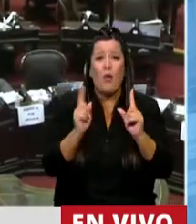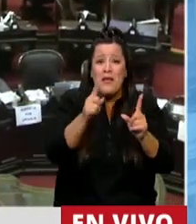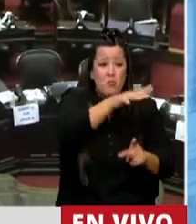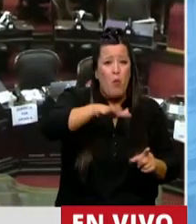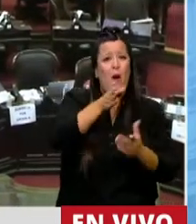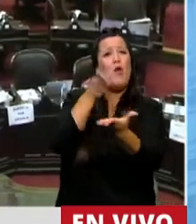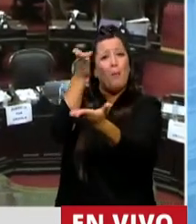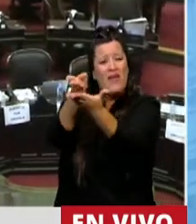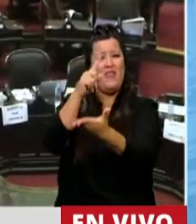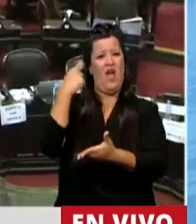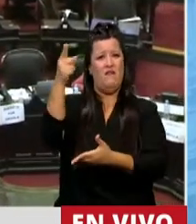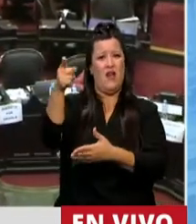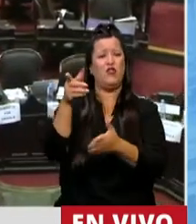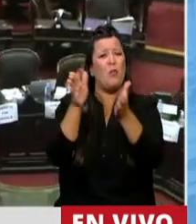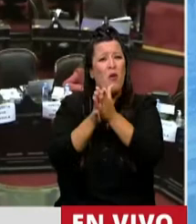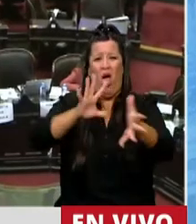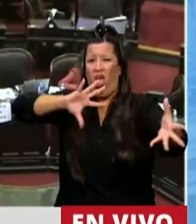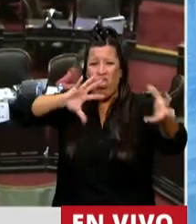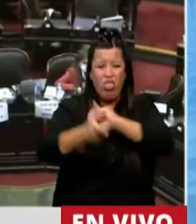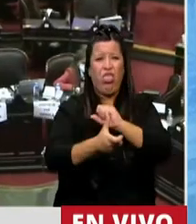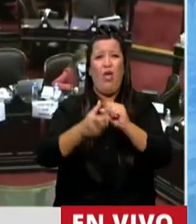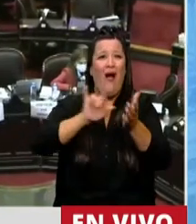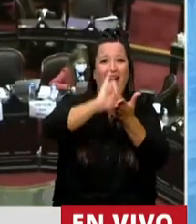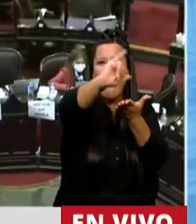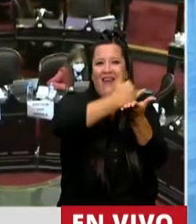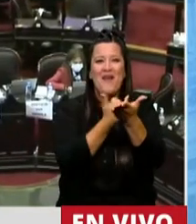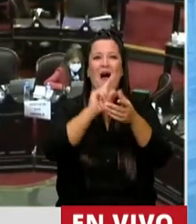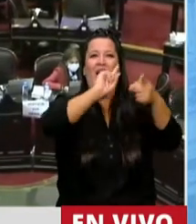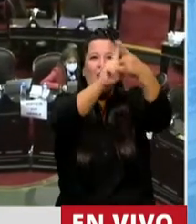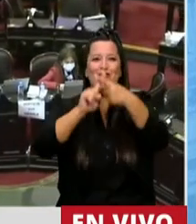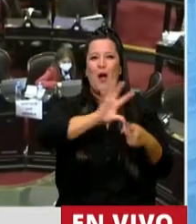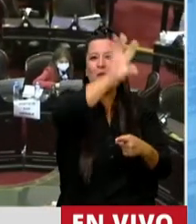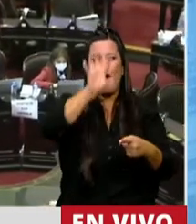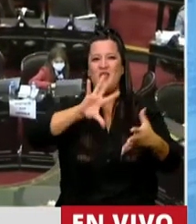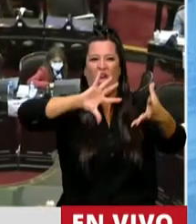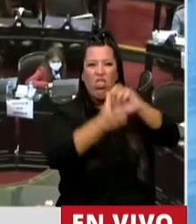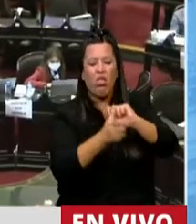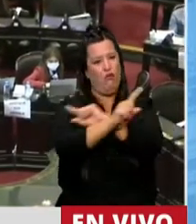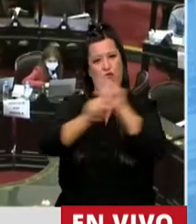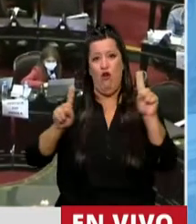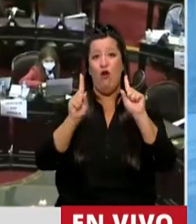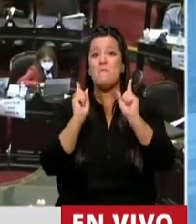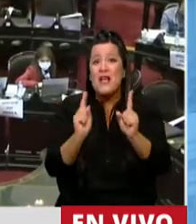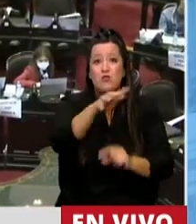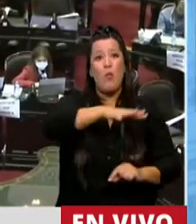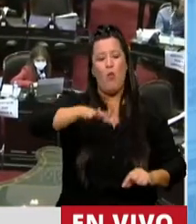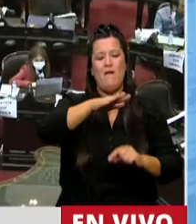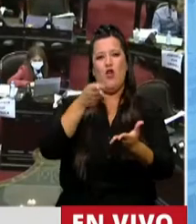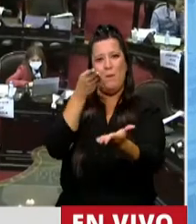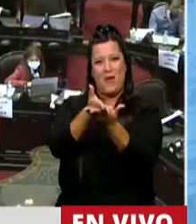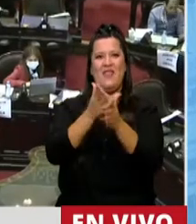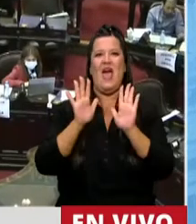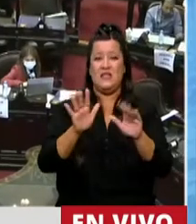el que le dice, no destruyan la conectividad en este país. Ese es el pueblo que acá